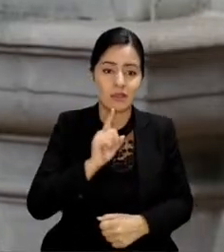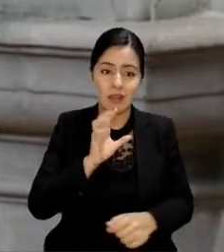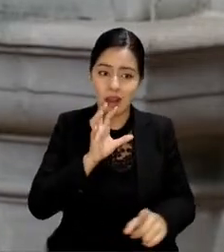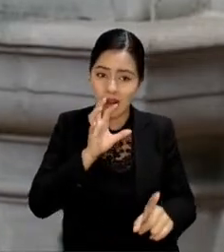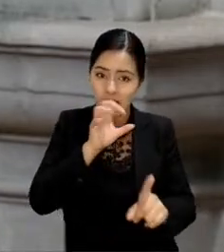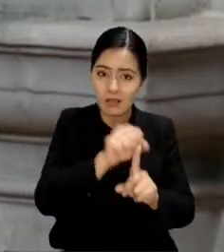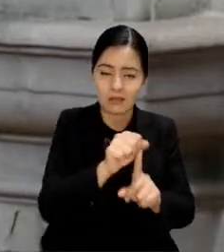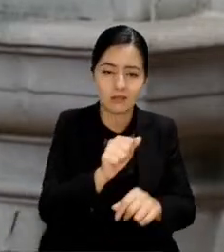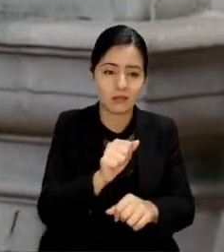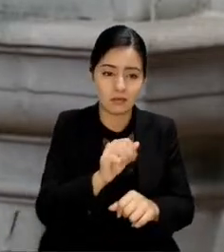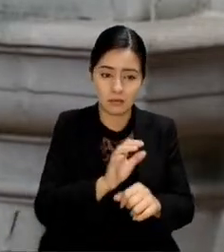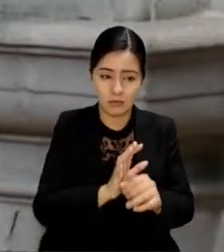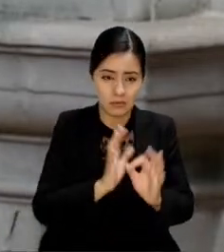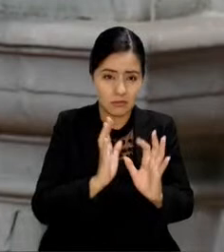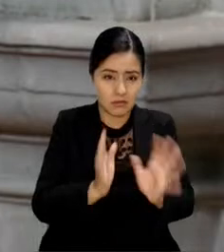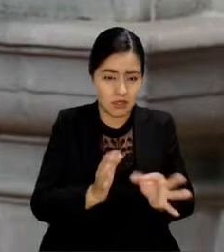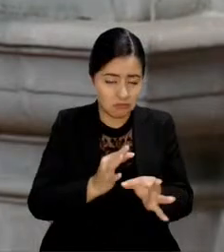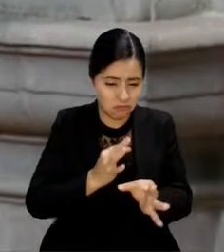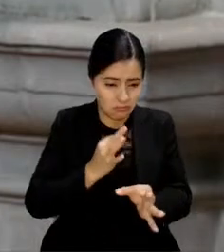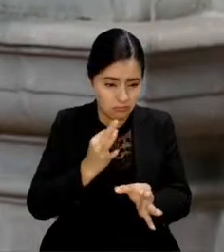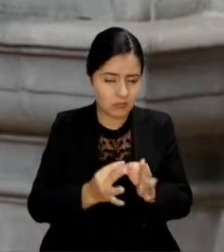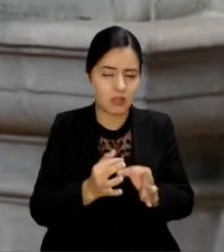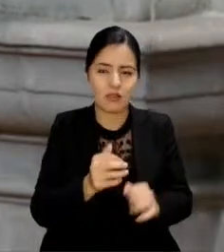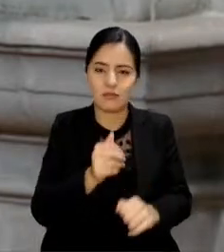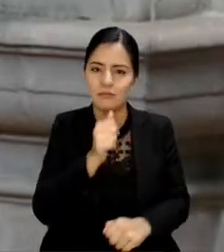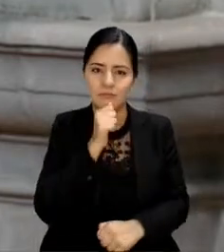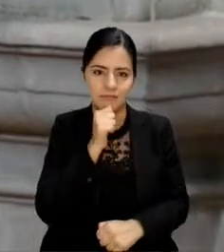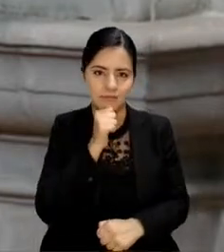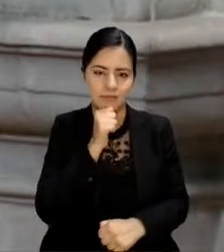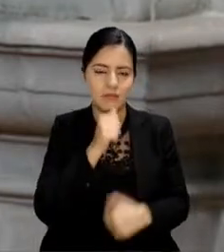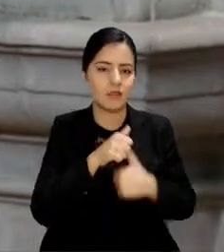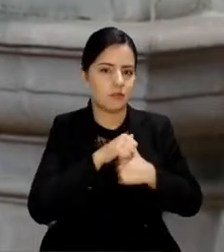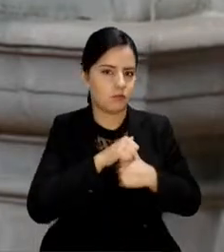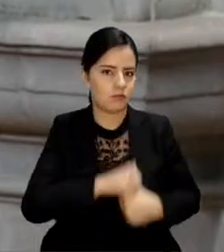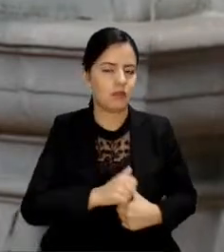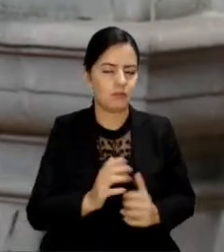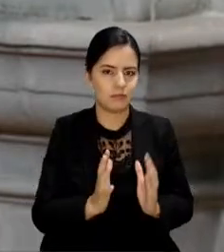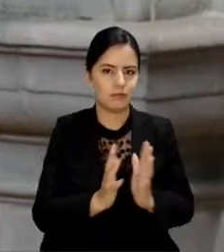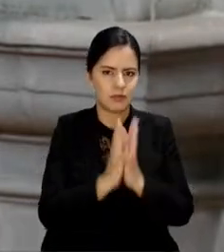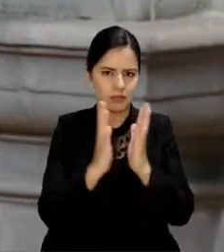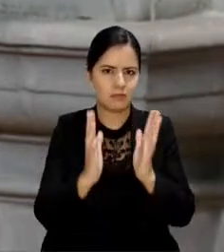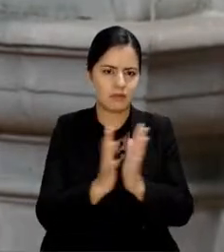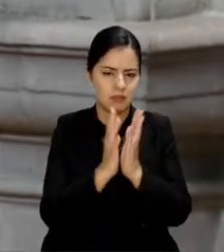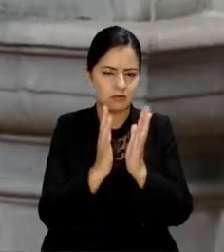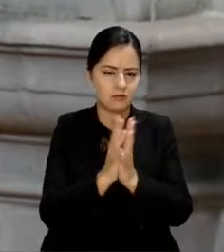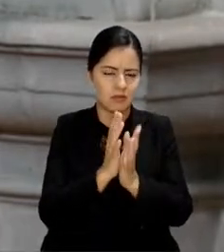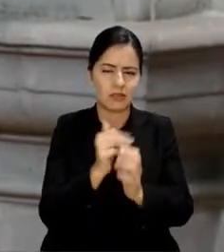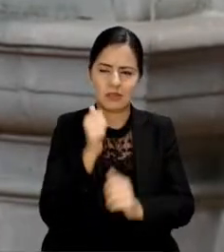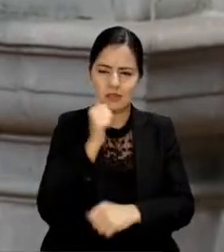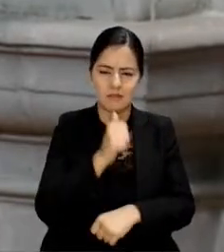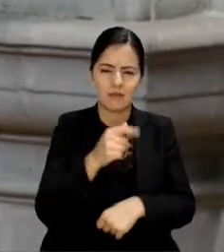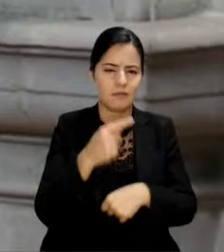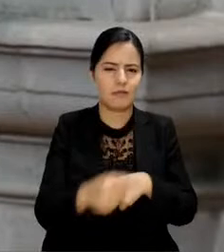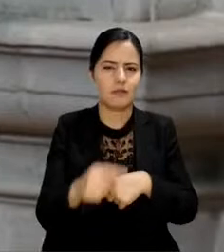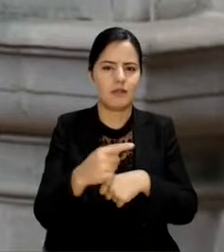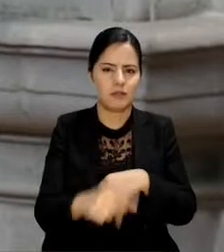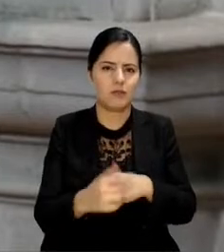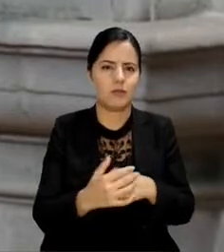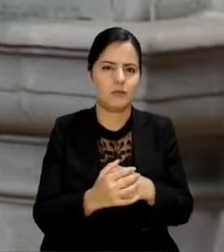no lo hemos logrado con absoluta plenitud. Nuestro liderazgo y participación está constantemente en